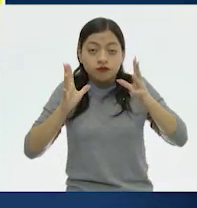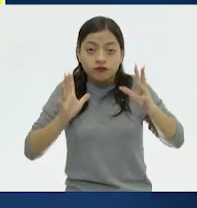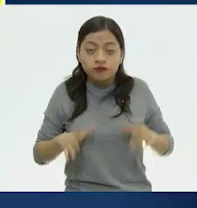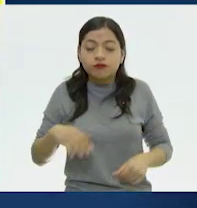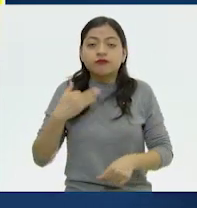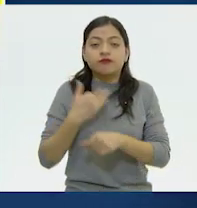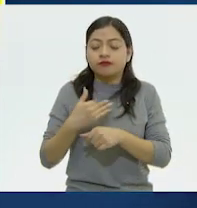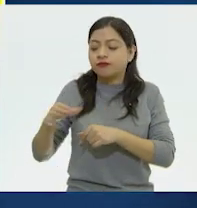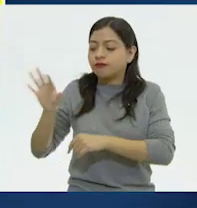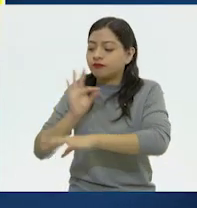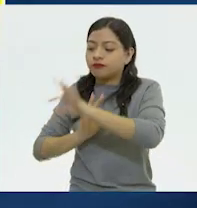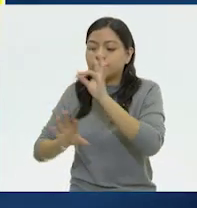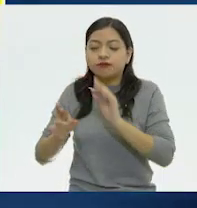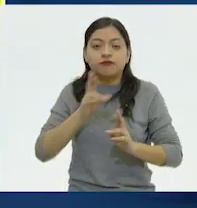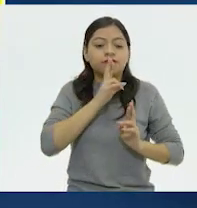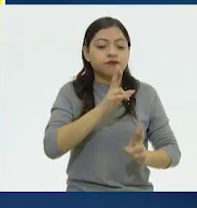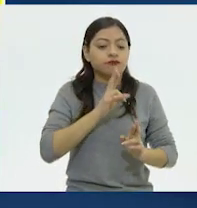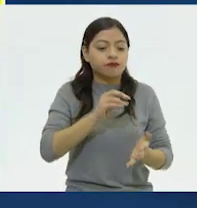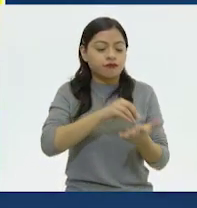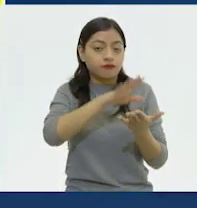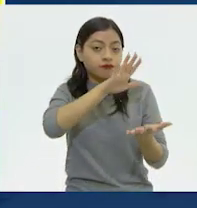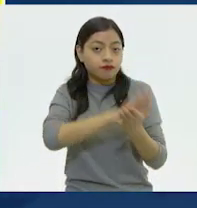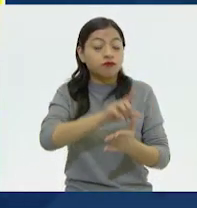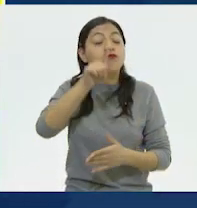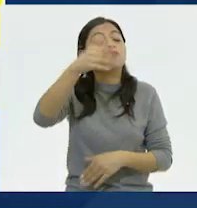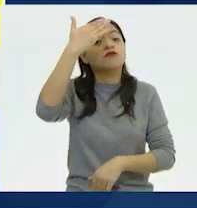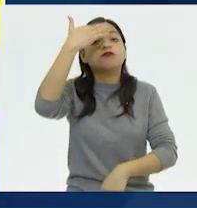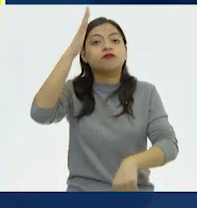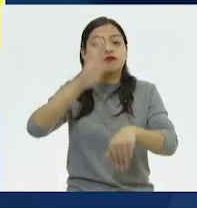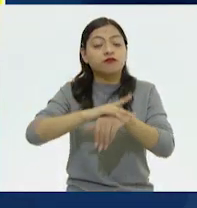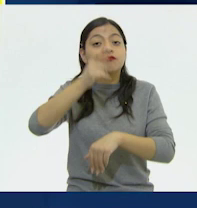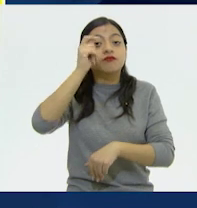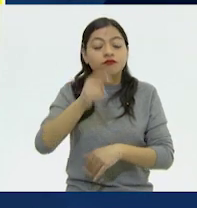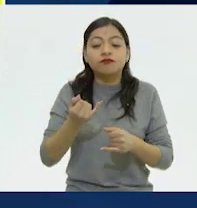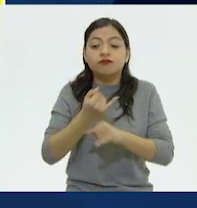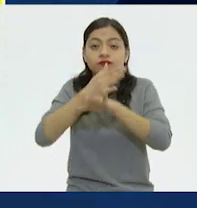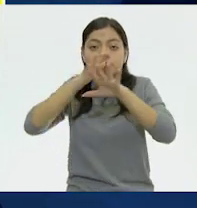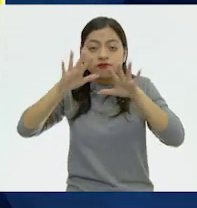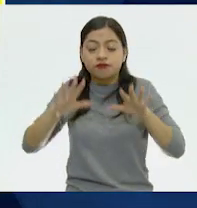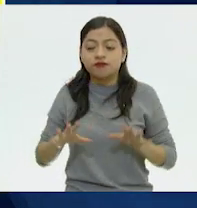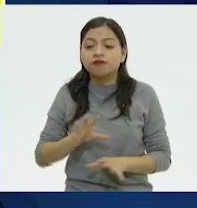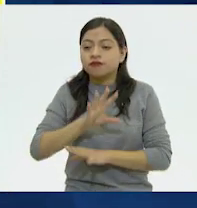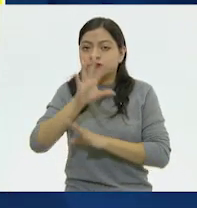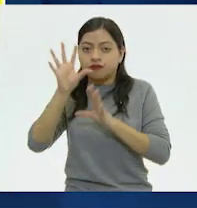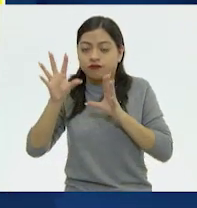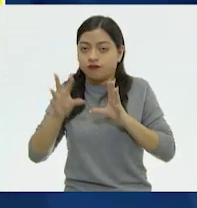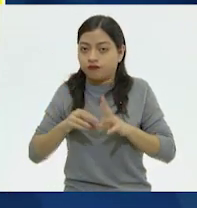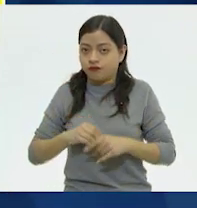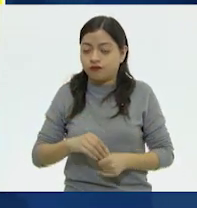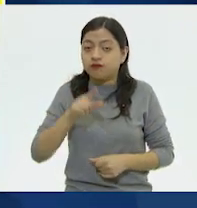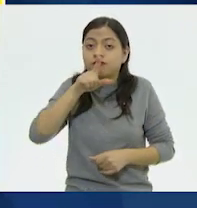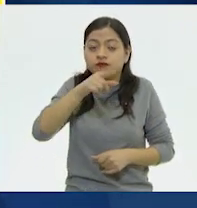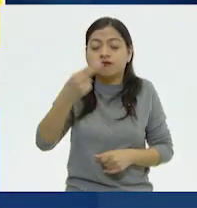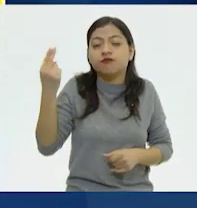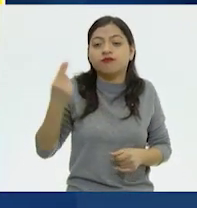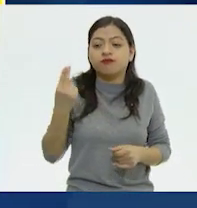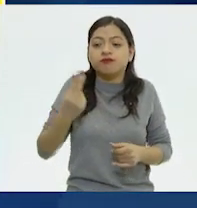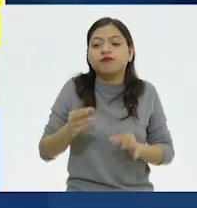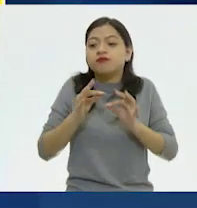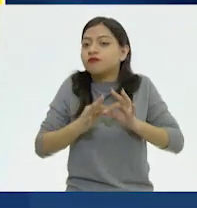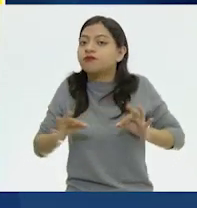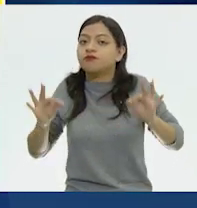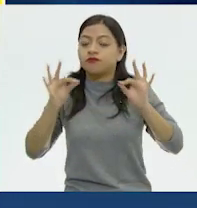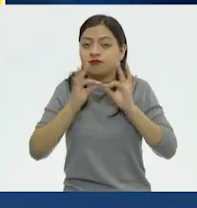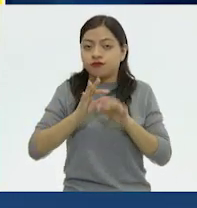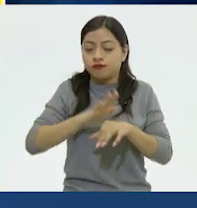la información del tema elegido. Considera que se trata de integrar la información general. Solo necesitas los aspectos básicos